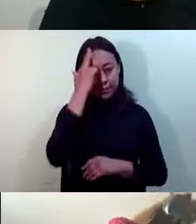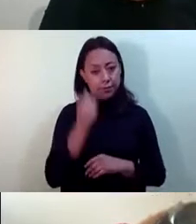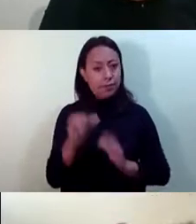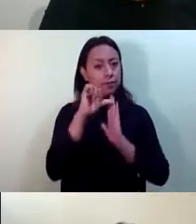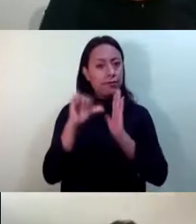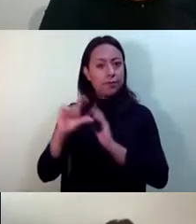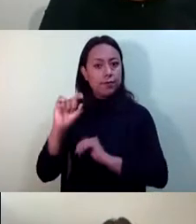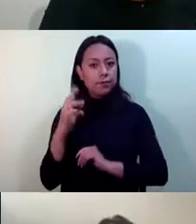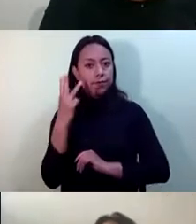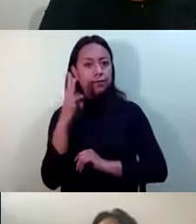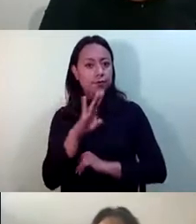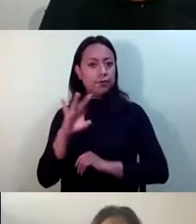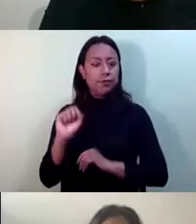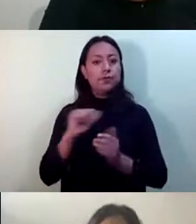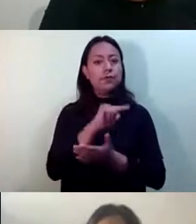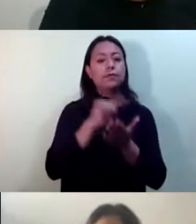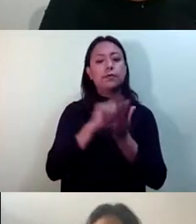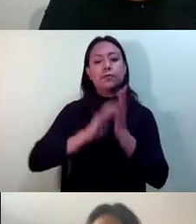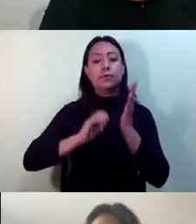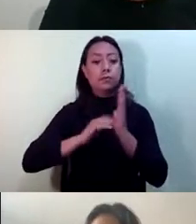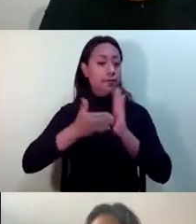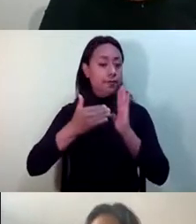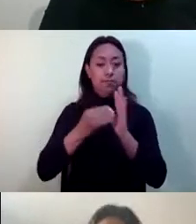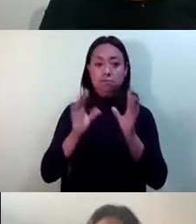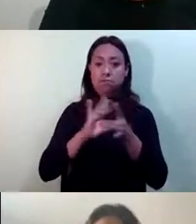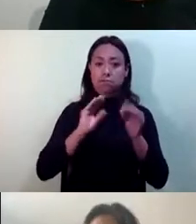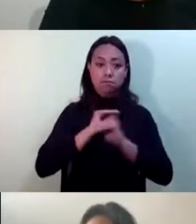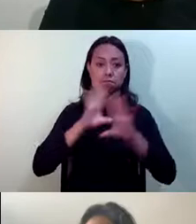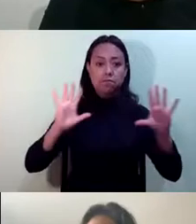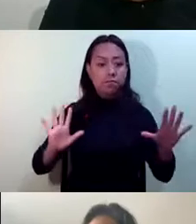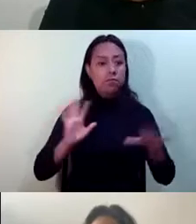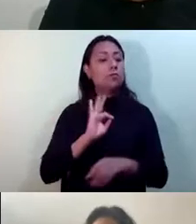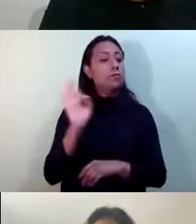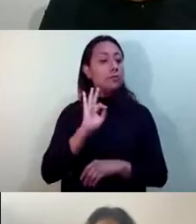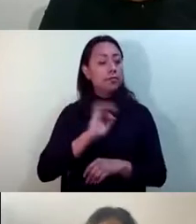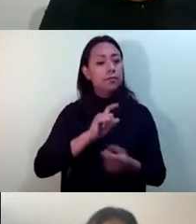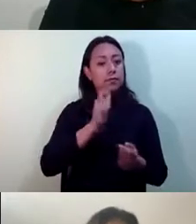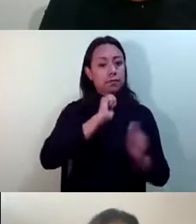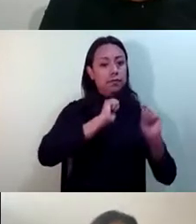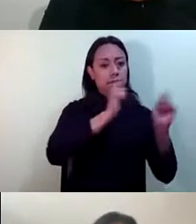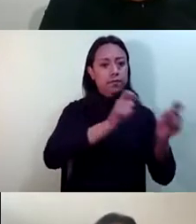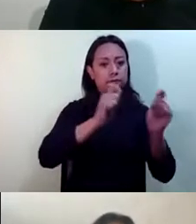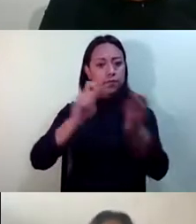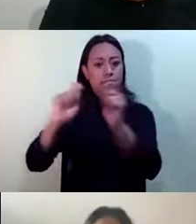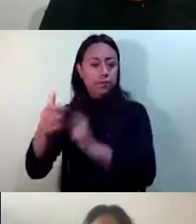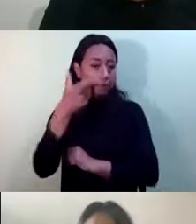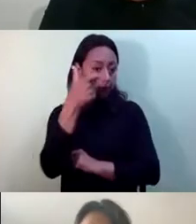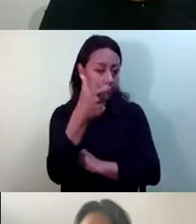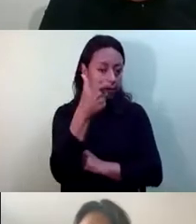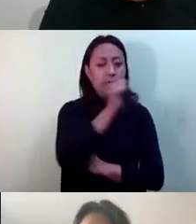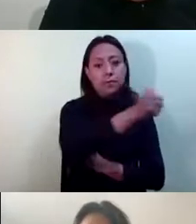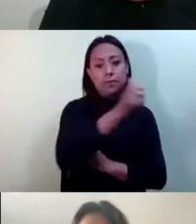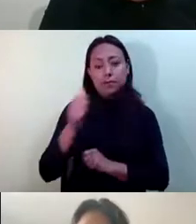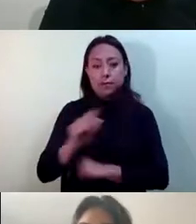23 bis de la Ley de Austeridad señala puntualmente que en caso de que las asignaciones presupuestarias de los poderes